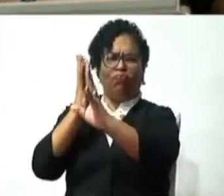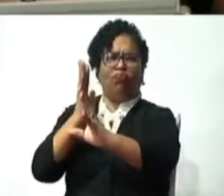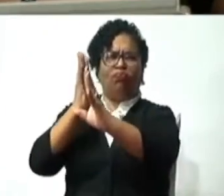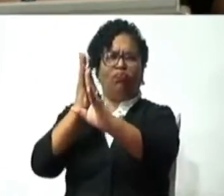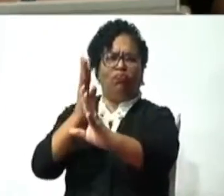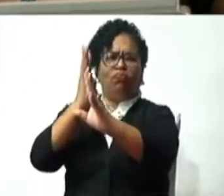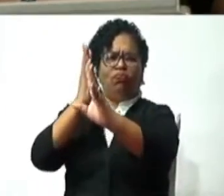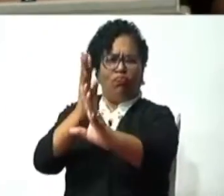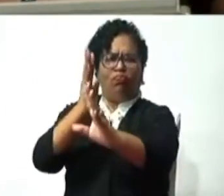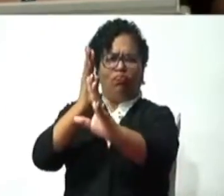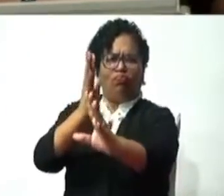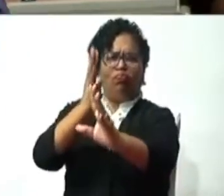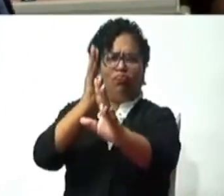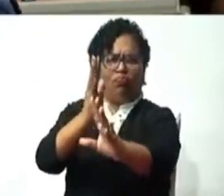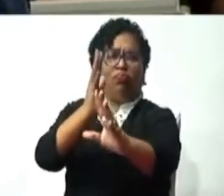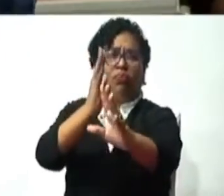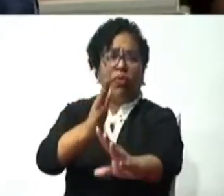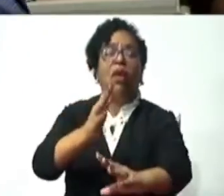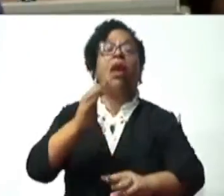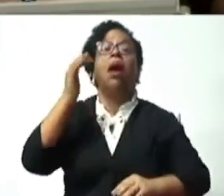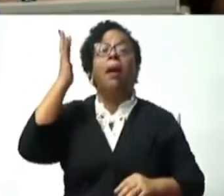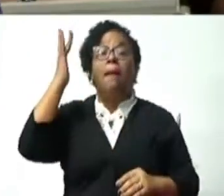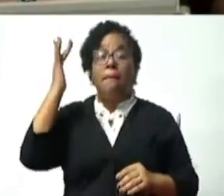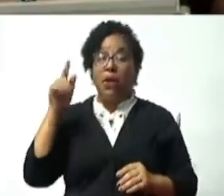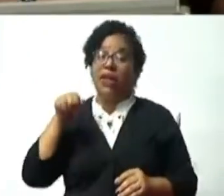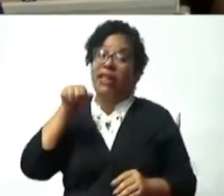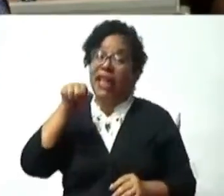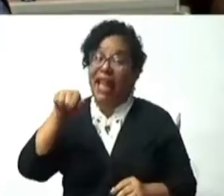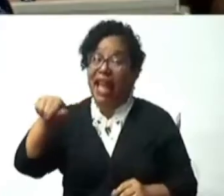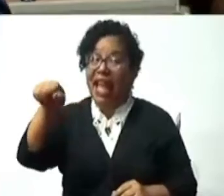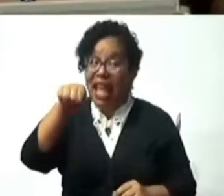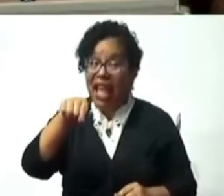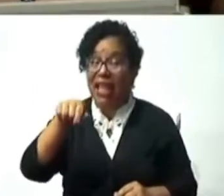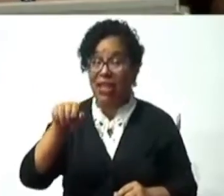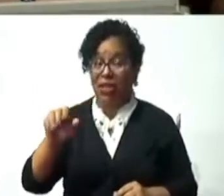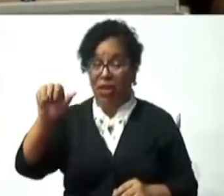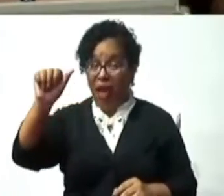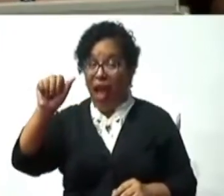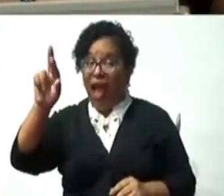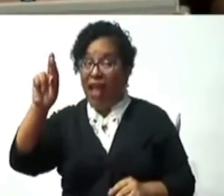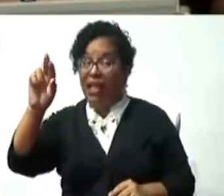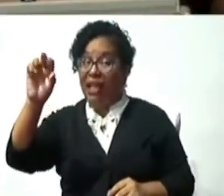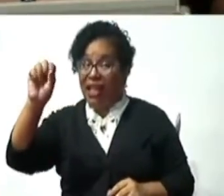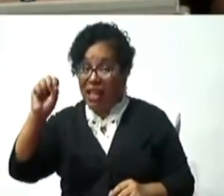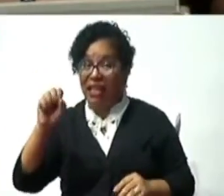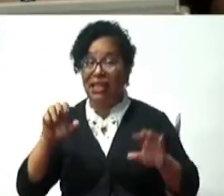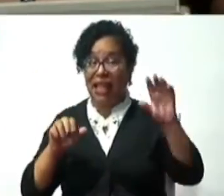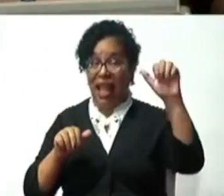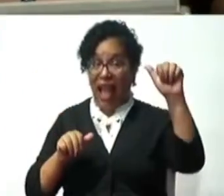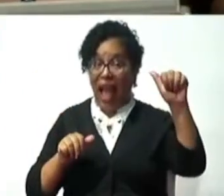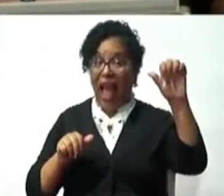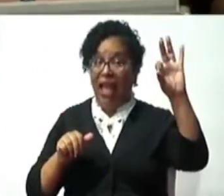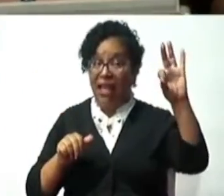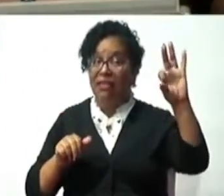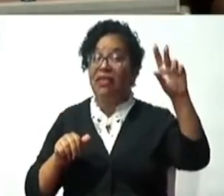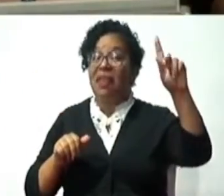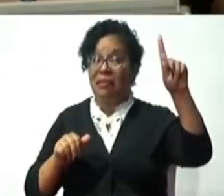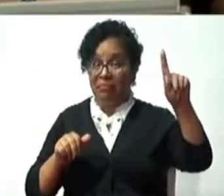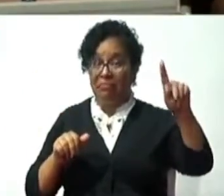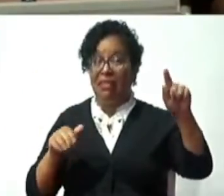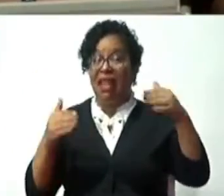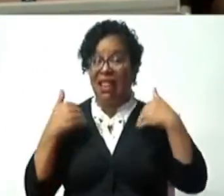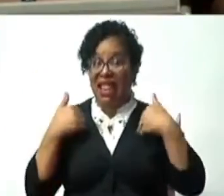social en un negocio personal y de grupos oligárquicos de la República